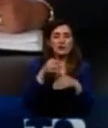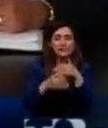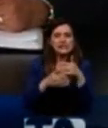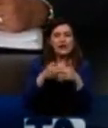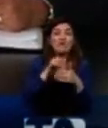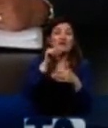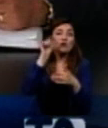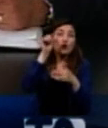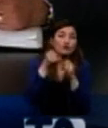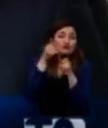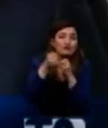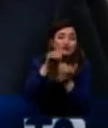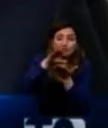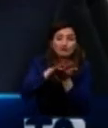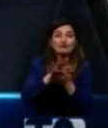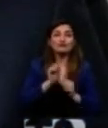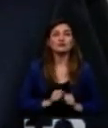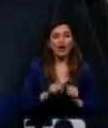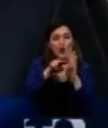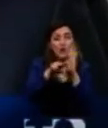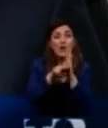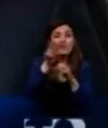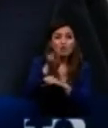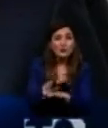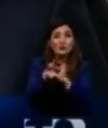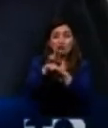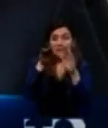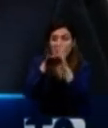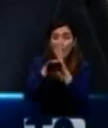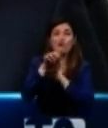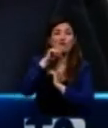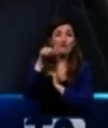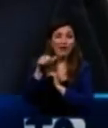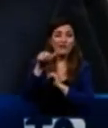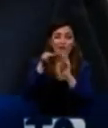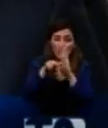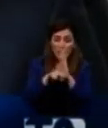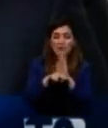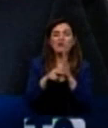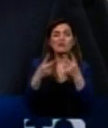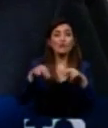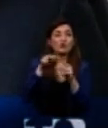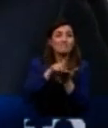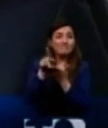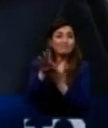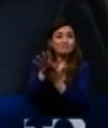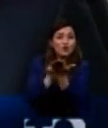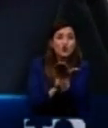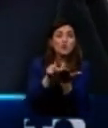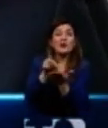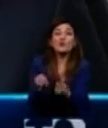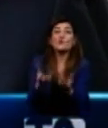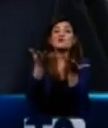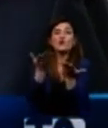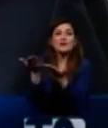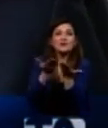ciertas temáticas para su ejecución. La normativa de la Superintendencia de Bancos, relacionada con las tarifas de proyecto BIMO, y